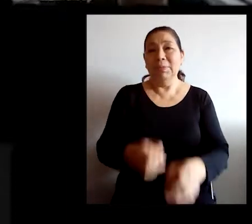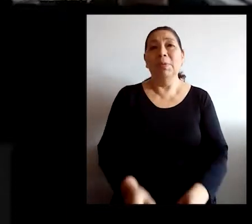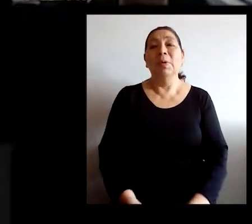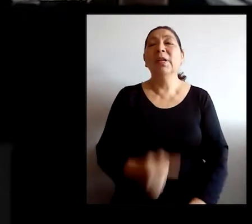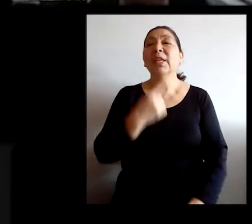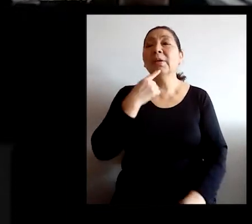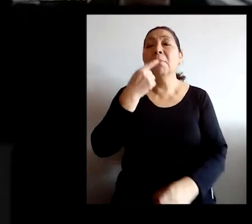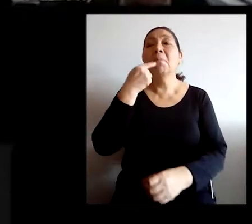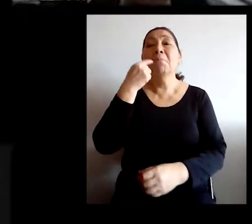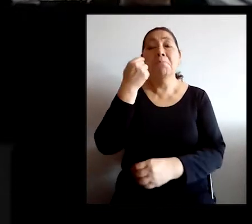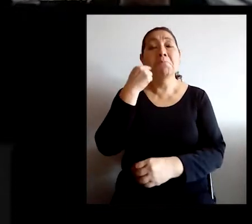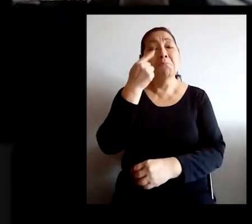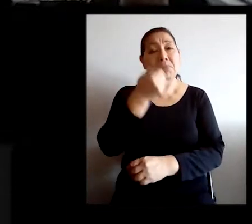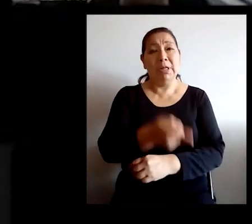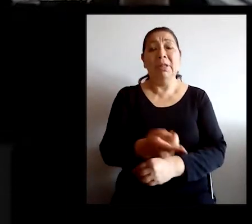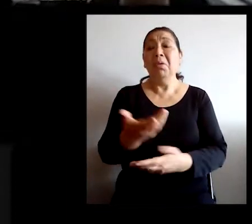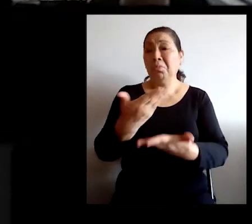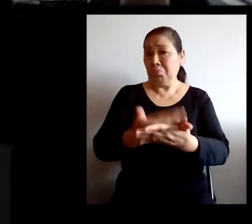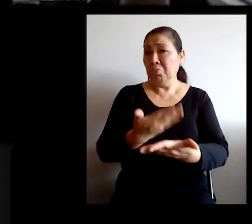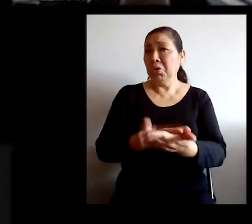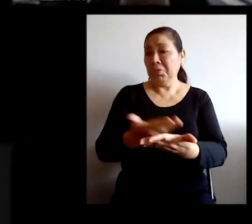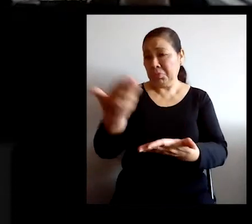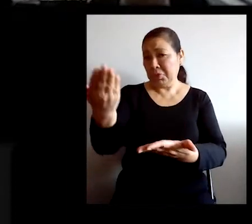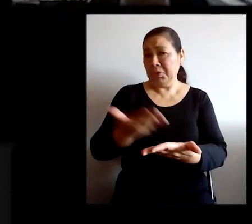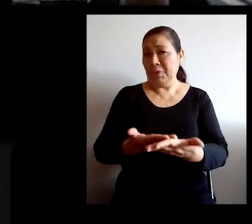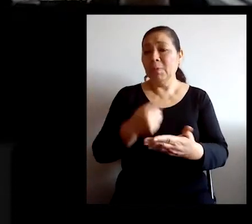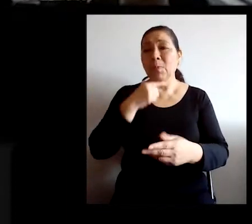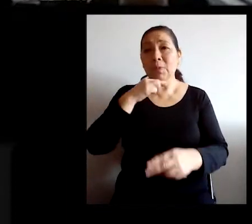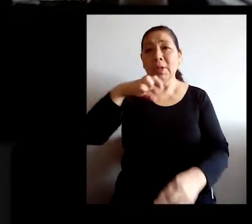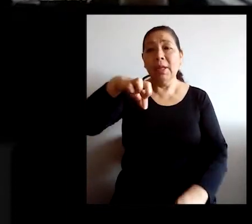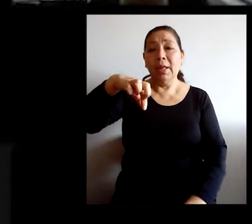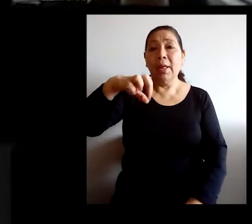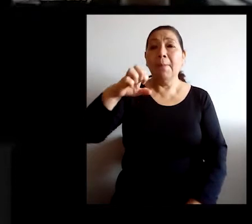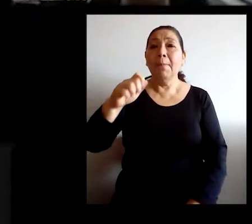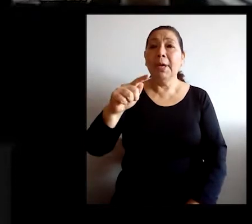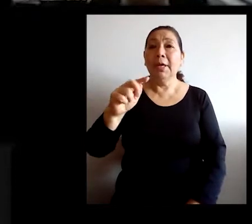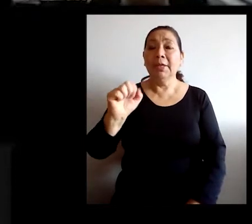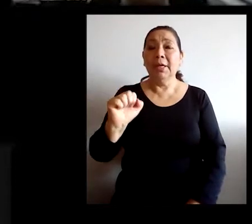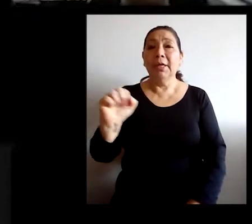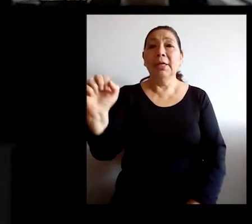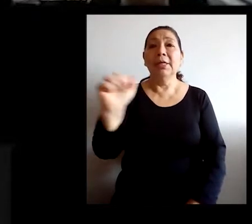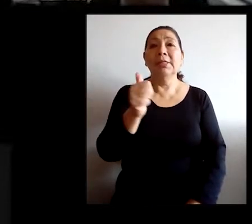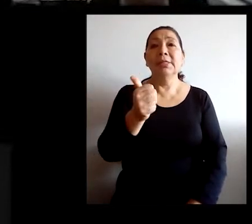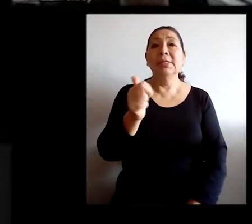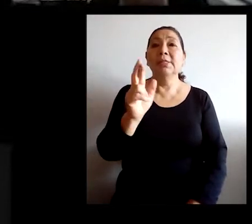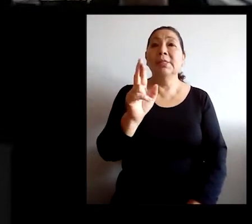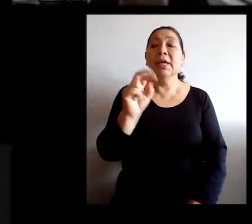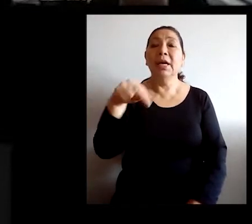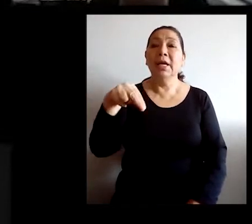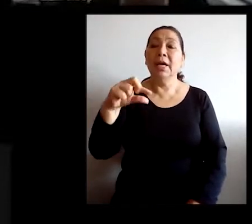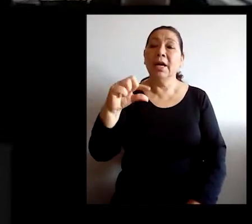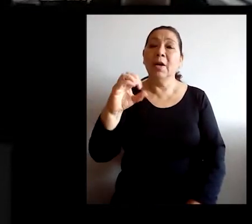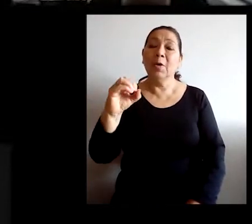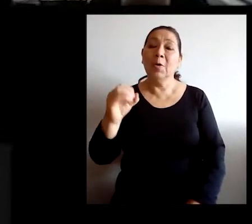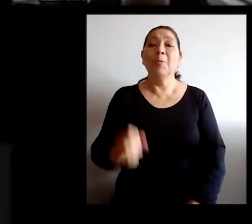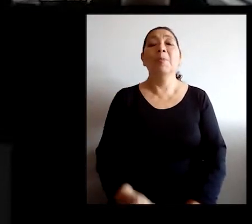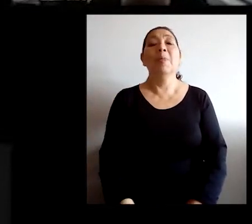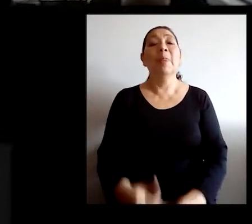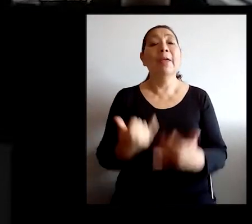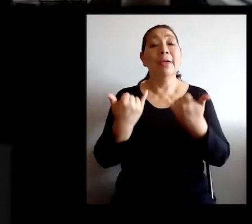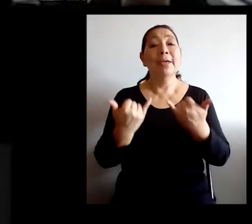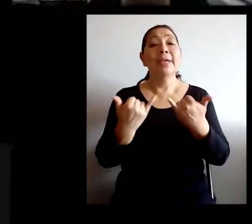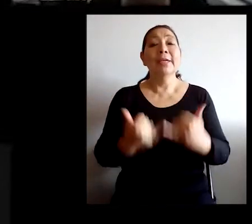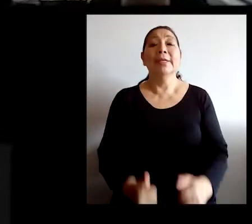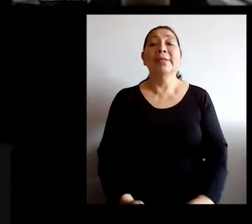es la demandante y además trae el recurso. Ella se llama Petra Sarango. la emplazada o el emplazado en este